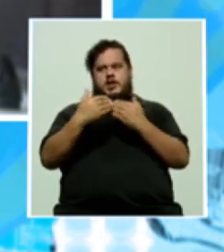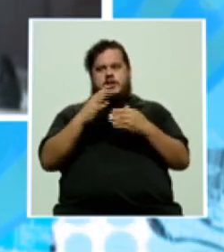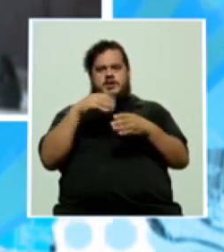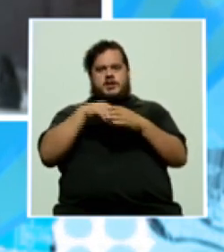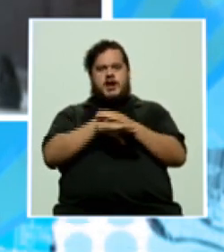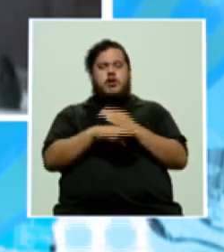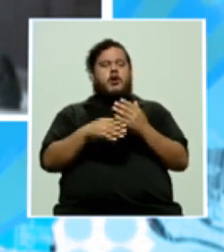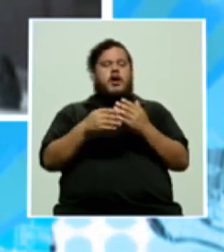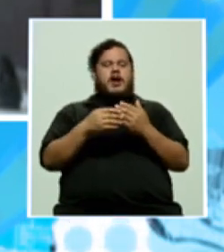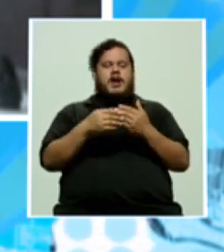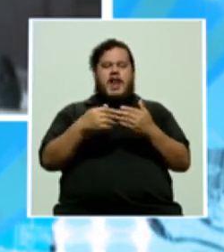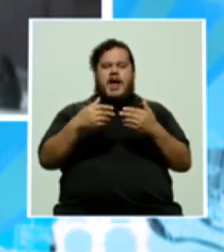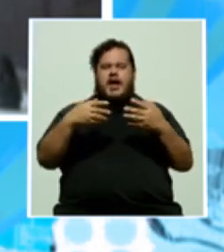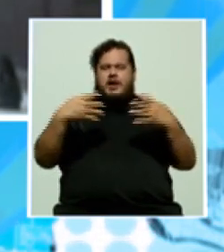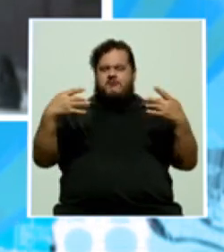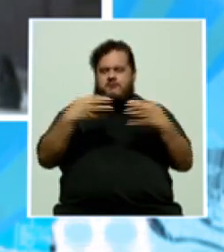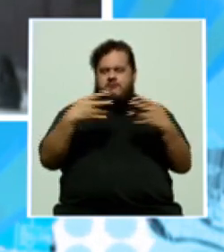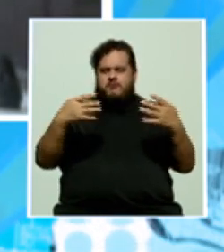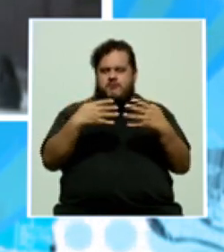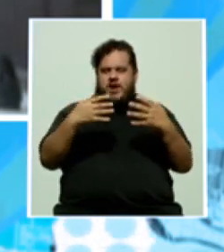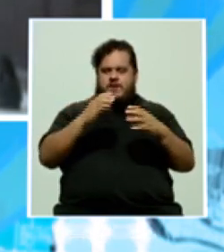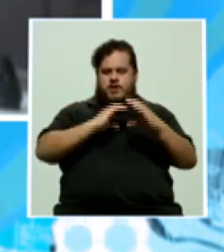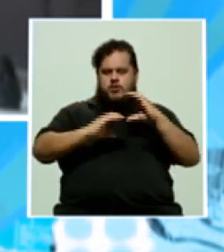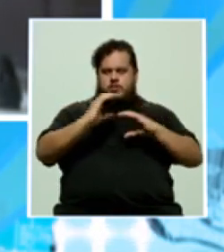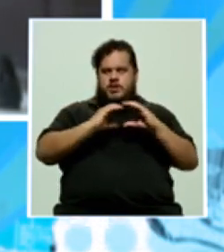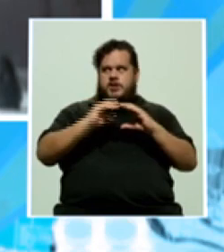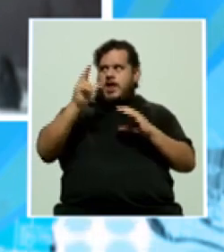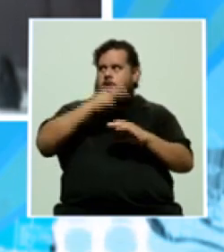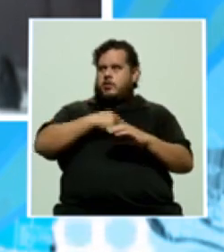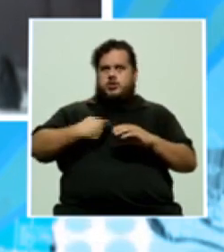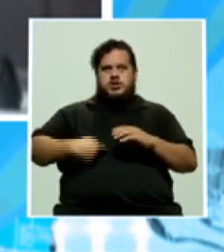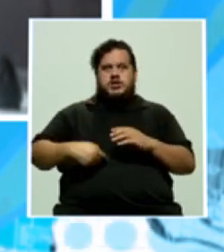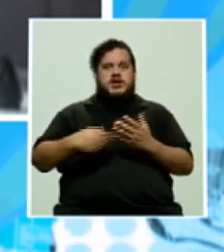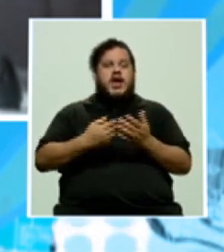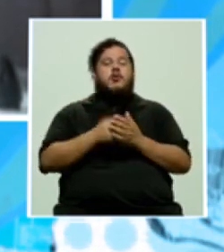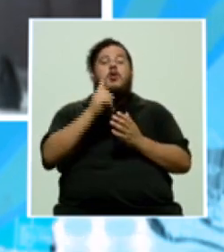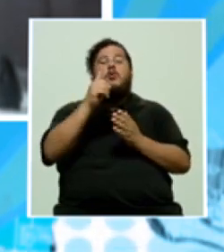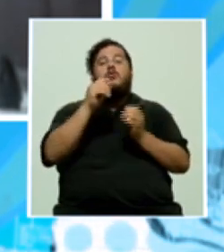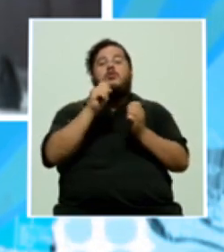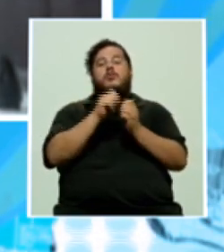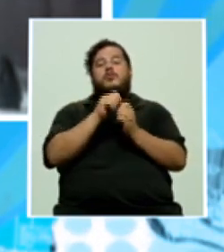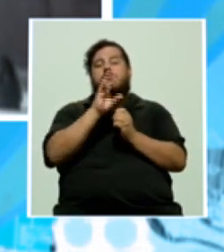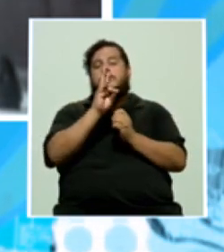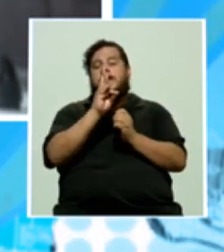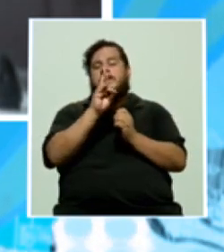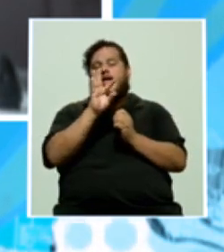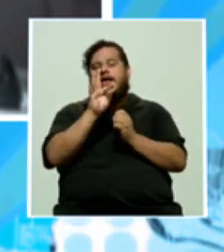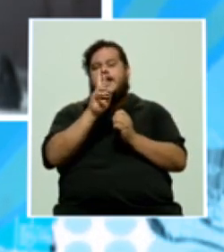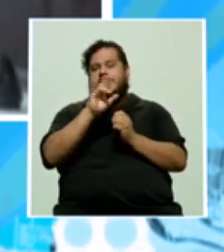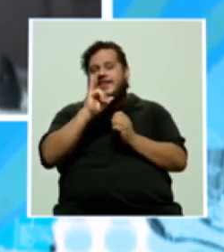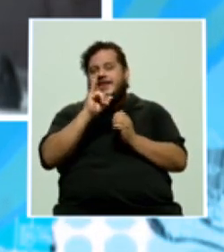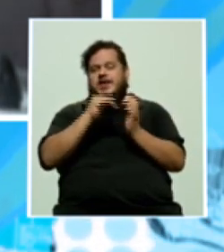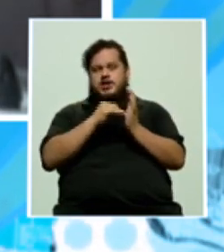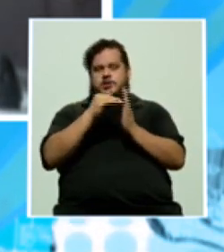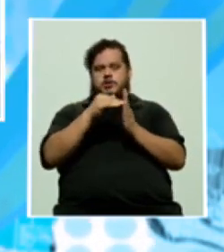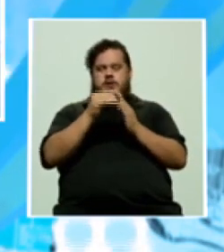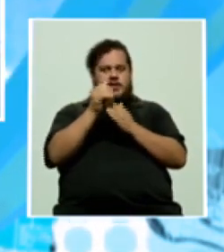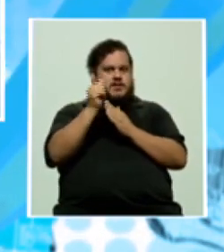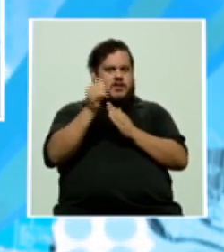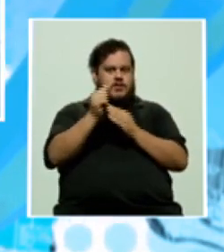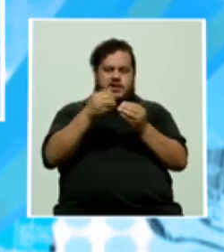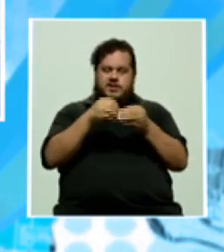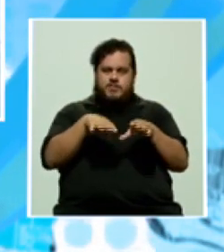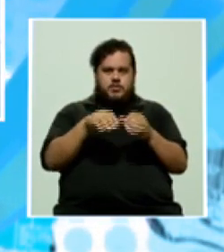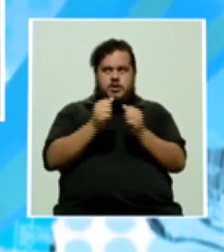comercial con China costó 300,000 empleos en Estados Unidos, 1.7 trillones de dólares perdidos en la guerra comercial con